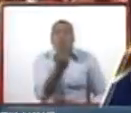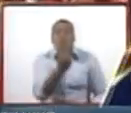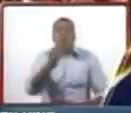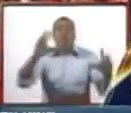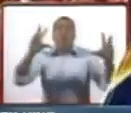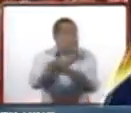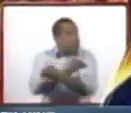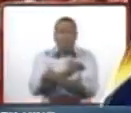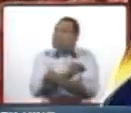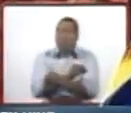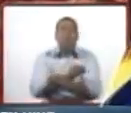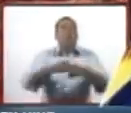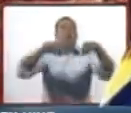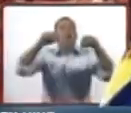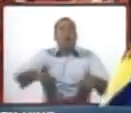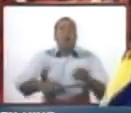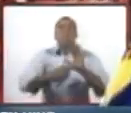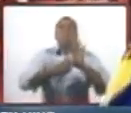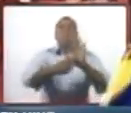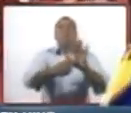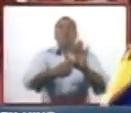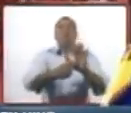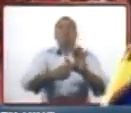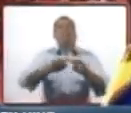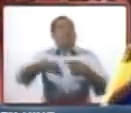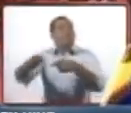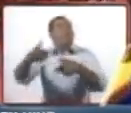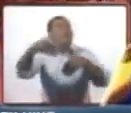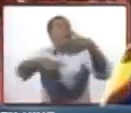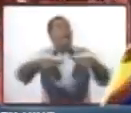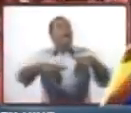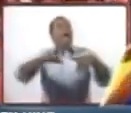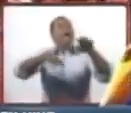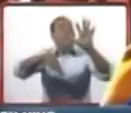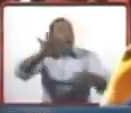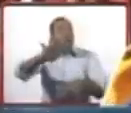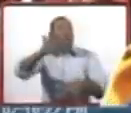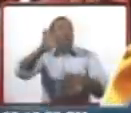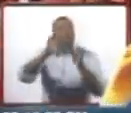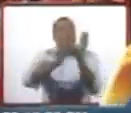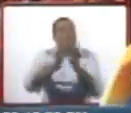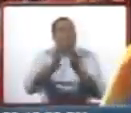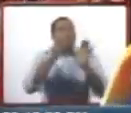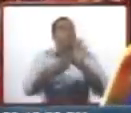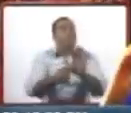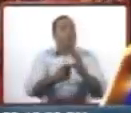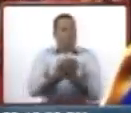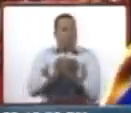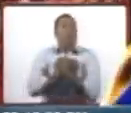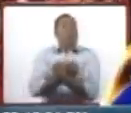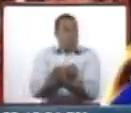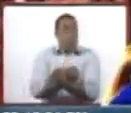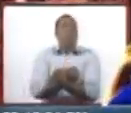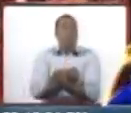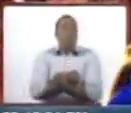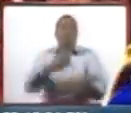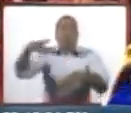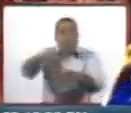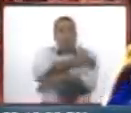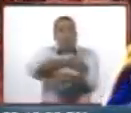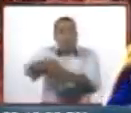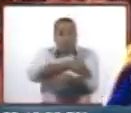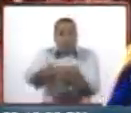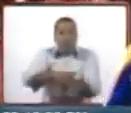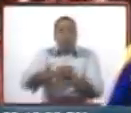aquí está la muestra de lo que va a pasar el 14 de abril. Es muestra de amor en las calles, muestra de